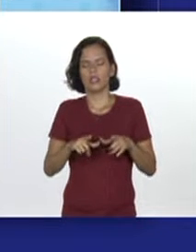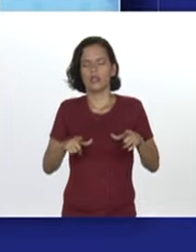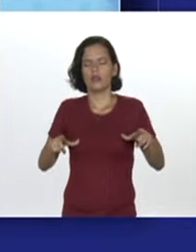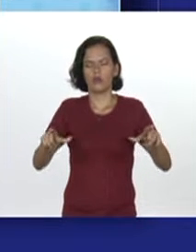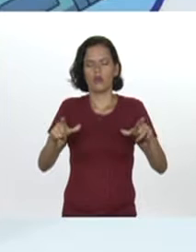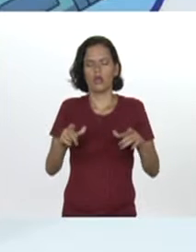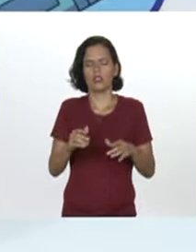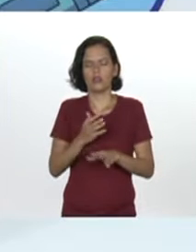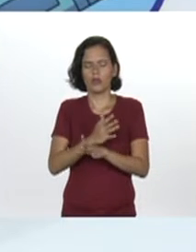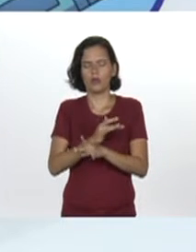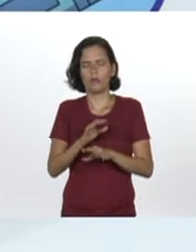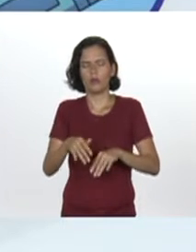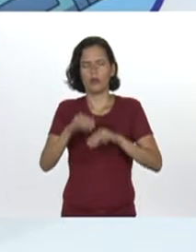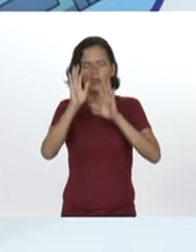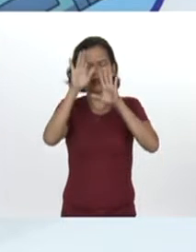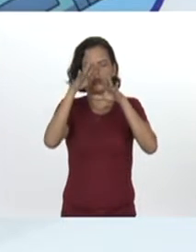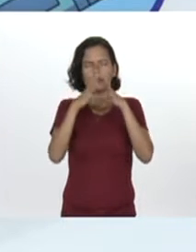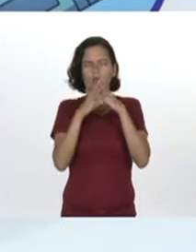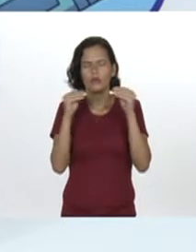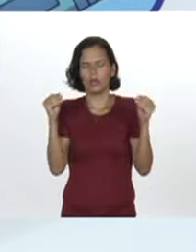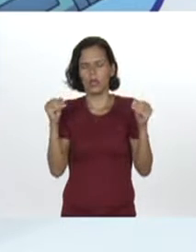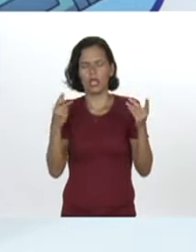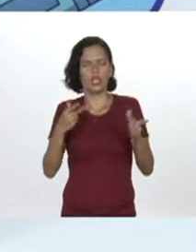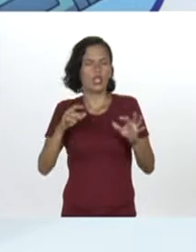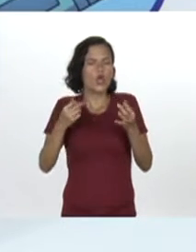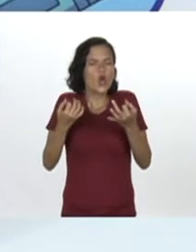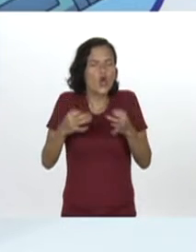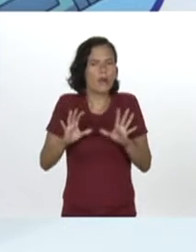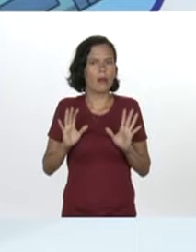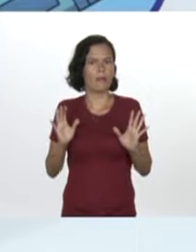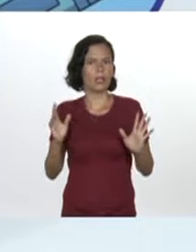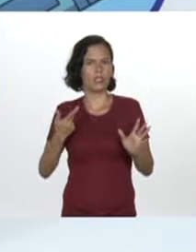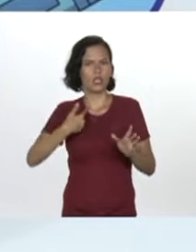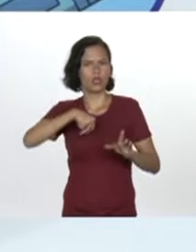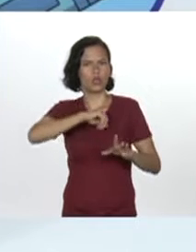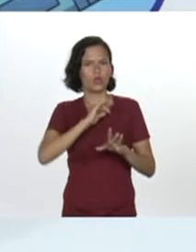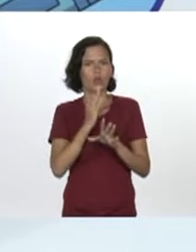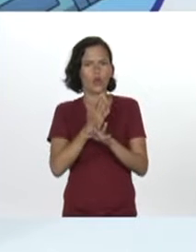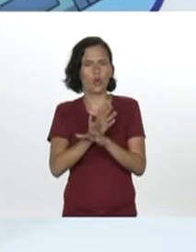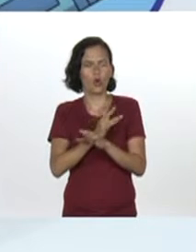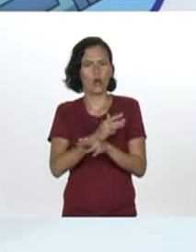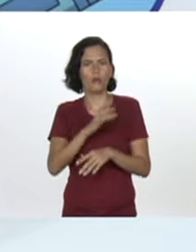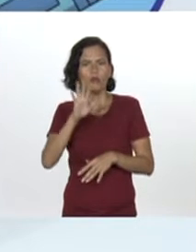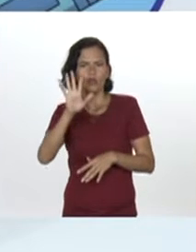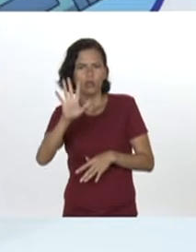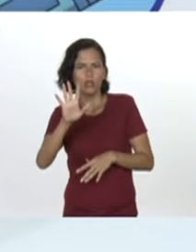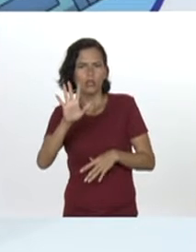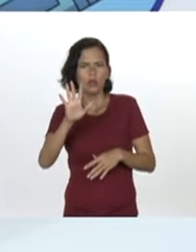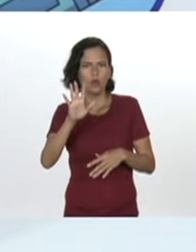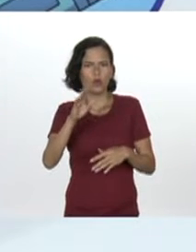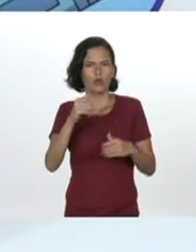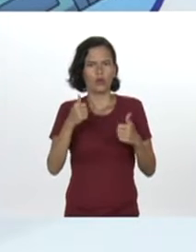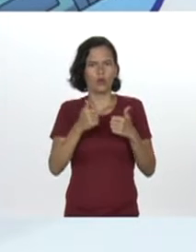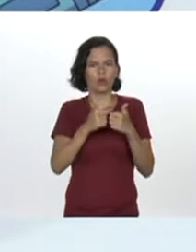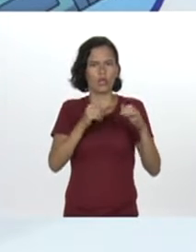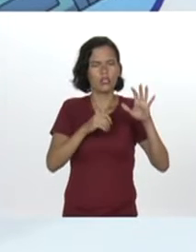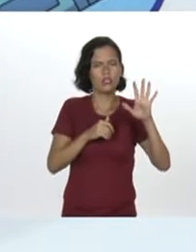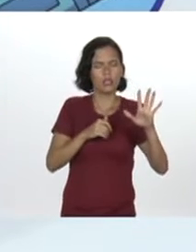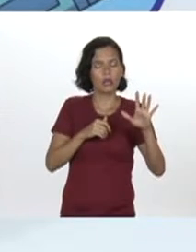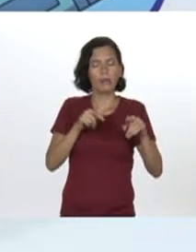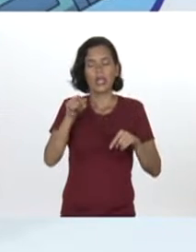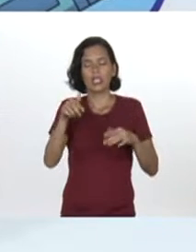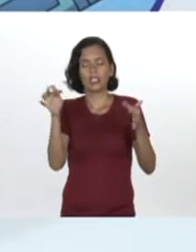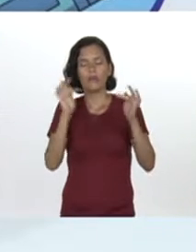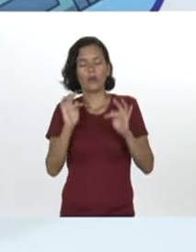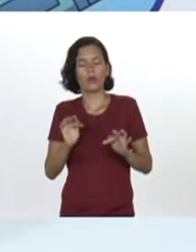baloncesto tradicional que es la completica, la que nosotros usualmente jugamos el 5 versus 5. Pero esta modalidad es una variante de ese